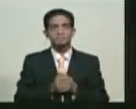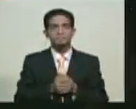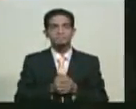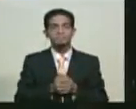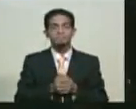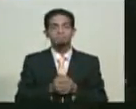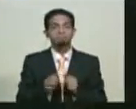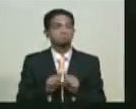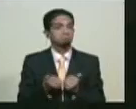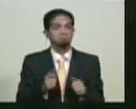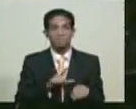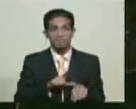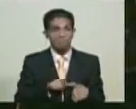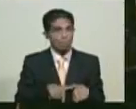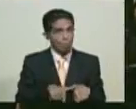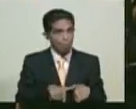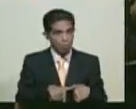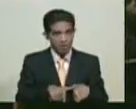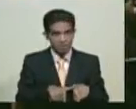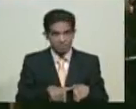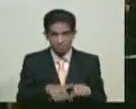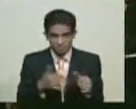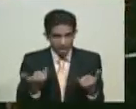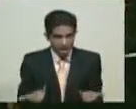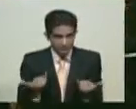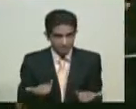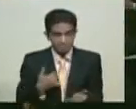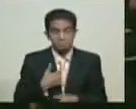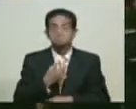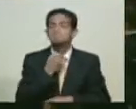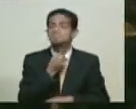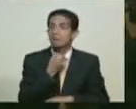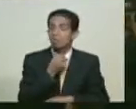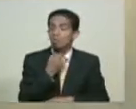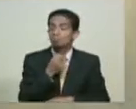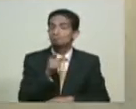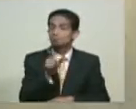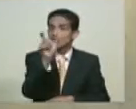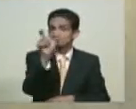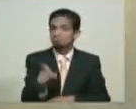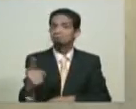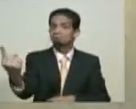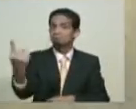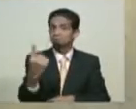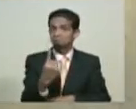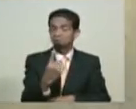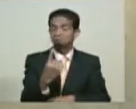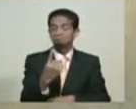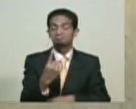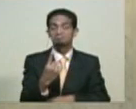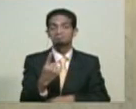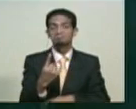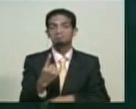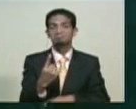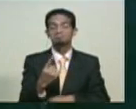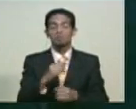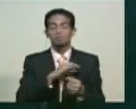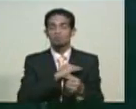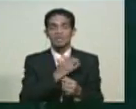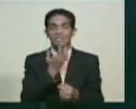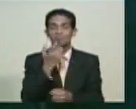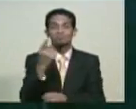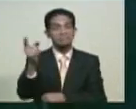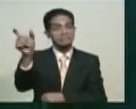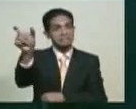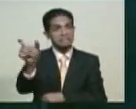demora, sin retardo. ¿No? Me gusta mucho el espíritu proactivo y enérgico que ha traído el presidente